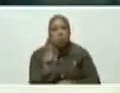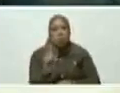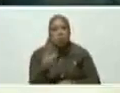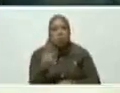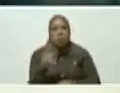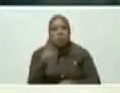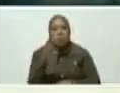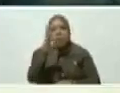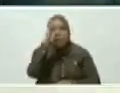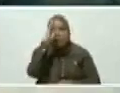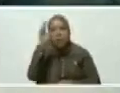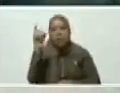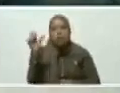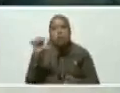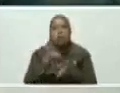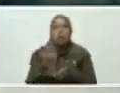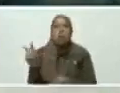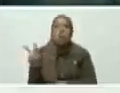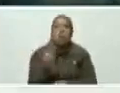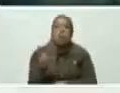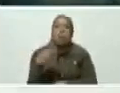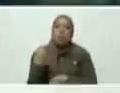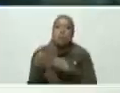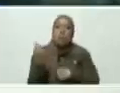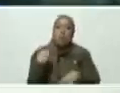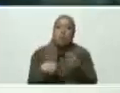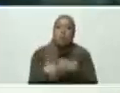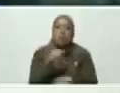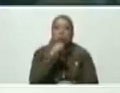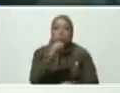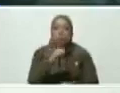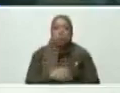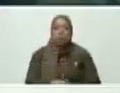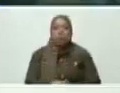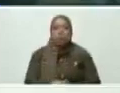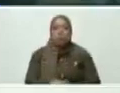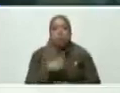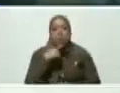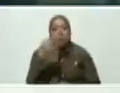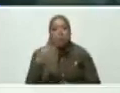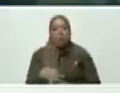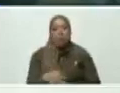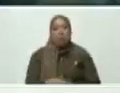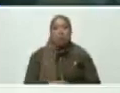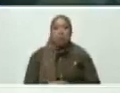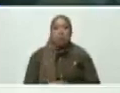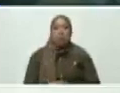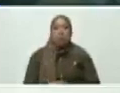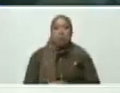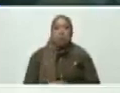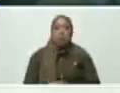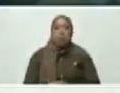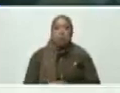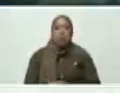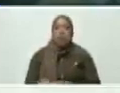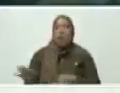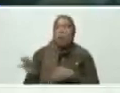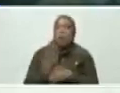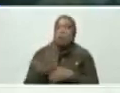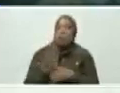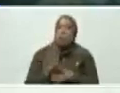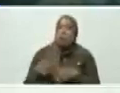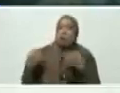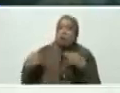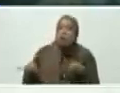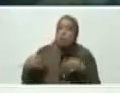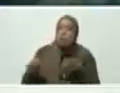banco central es un dólar que se rige por las reglas del mercado verdad la cosa viene funcionando bien se